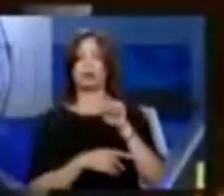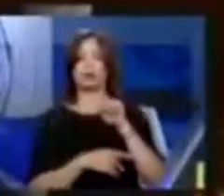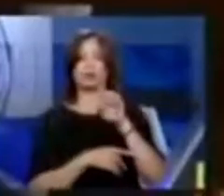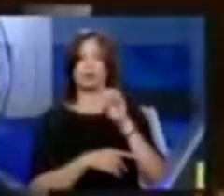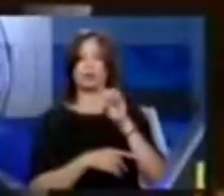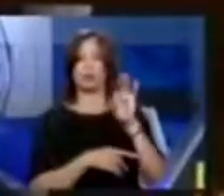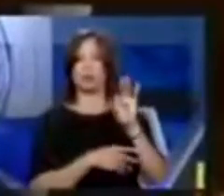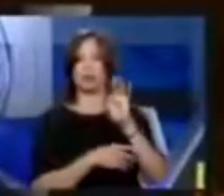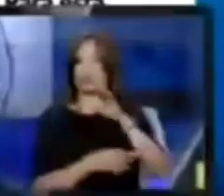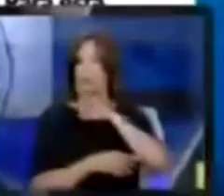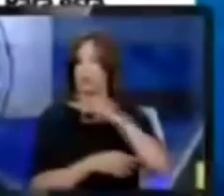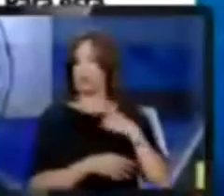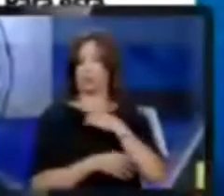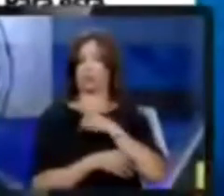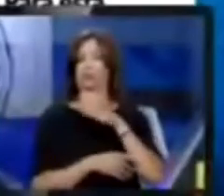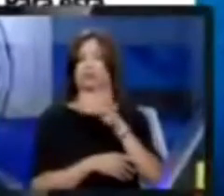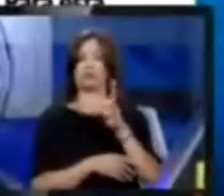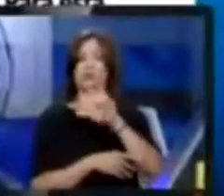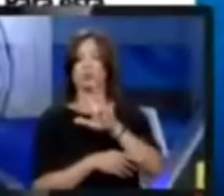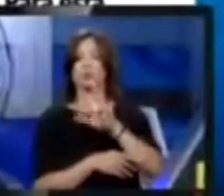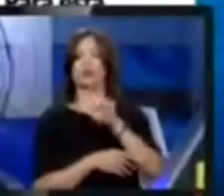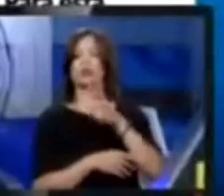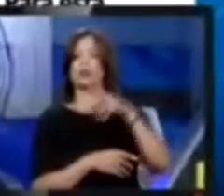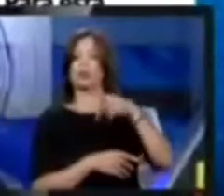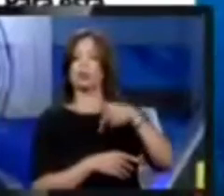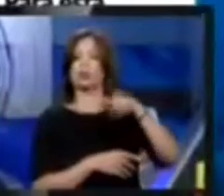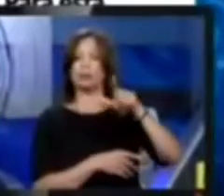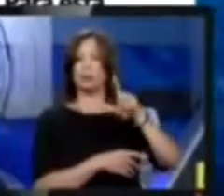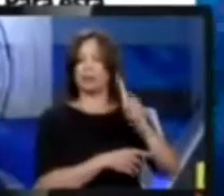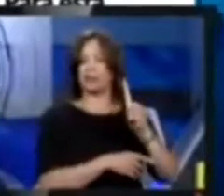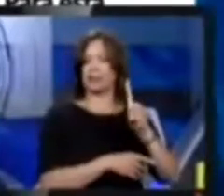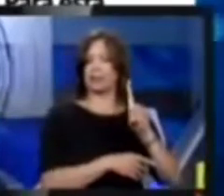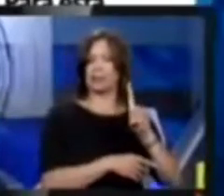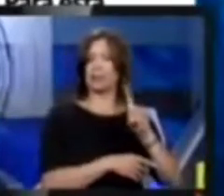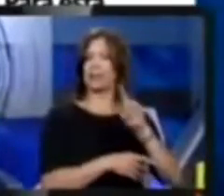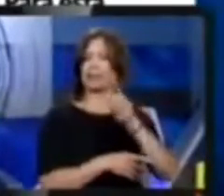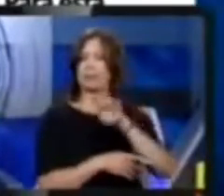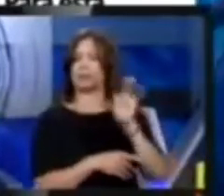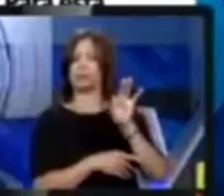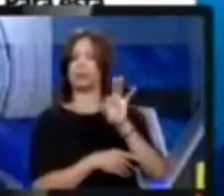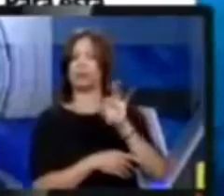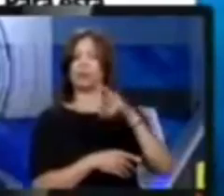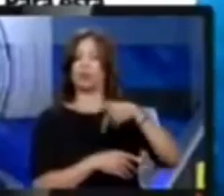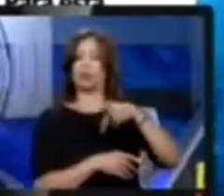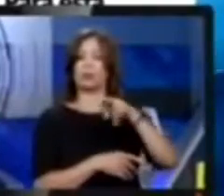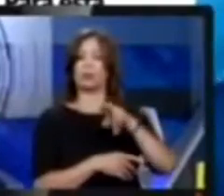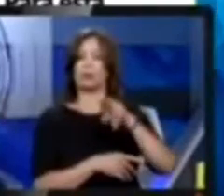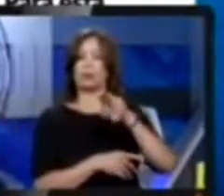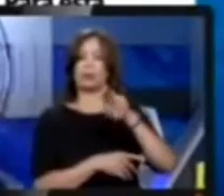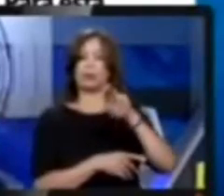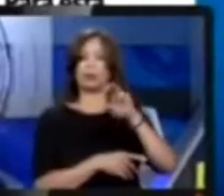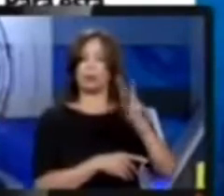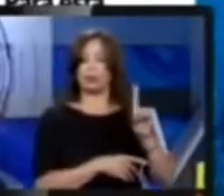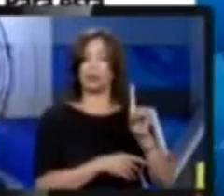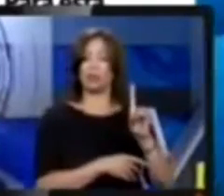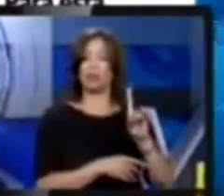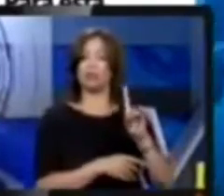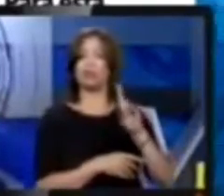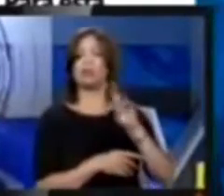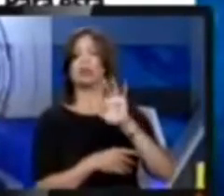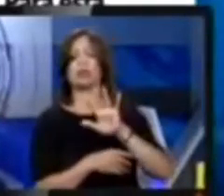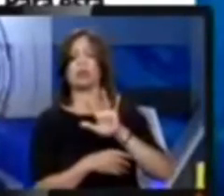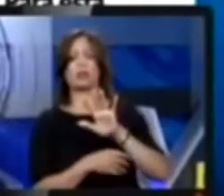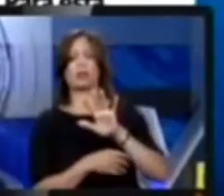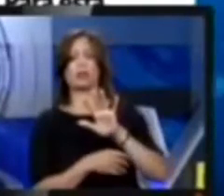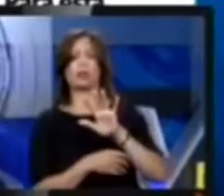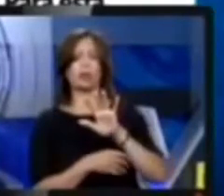109 diputados. 63 del Partido de la Liberación Dominicana, 29 del Partido Revolucionario Dominicano y